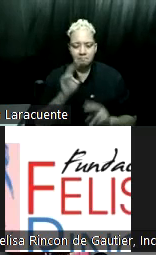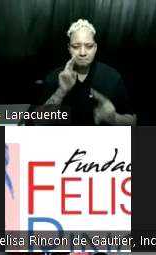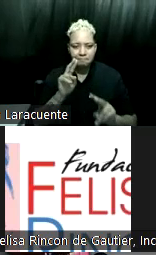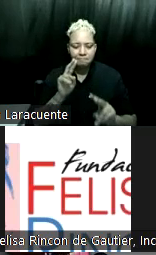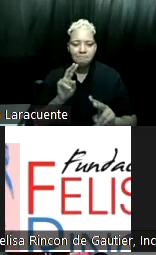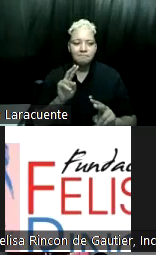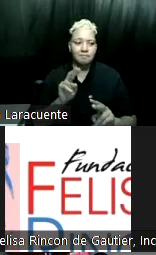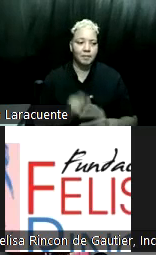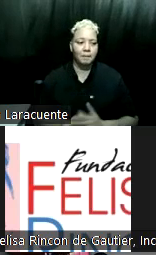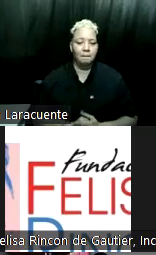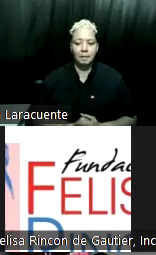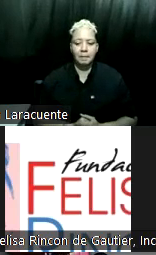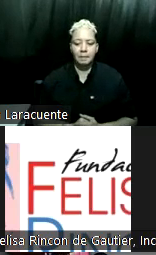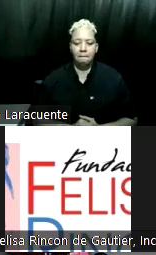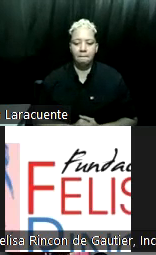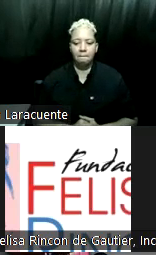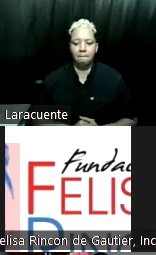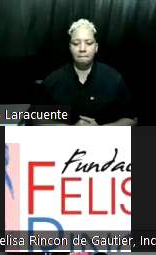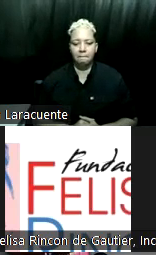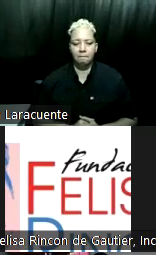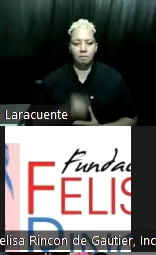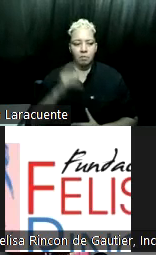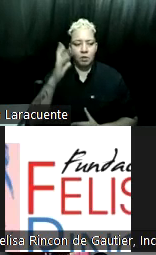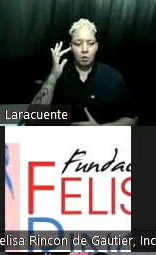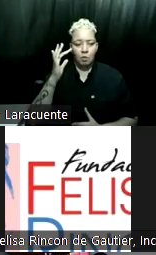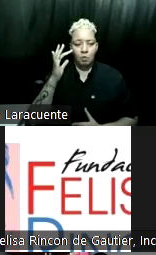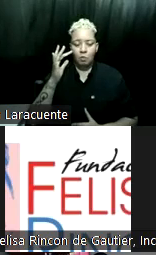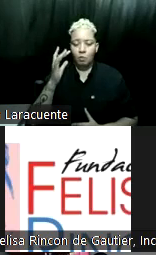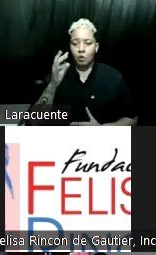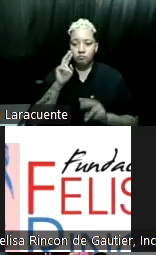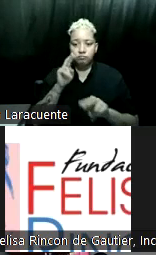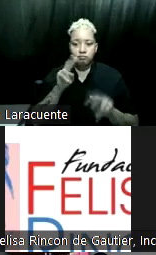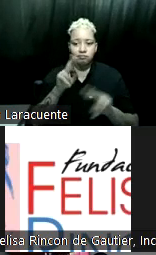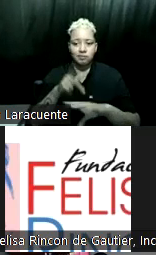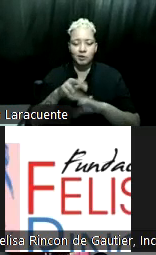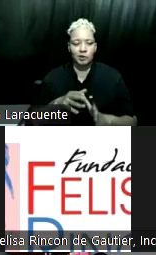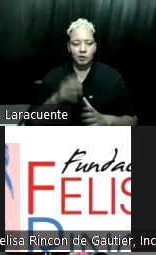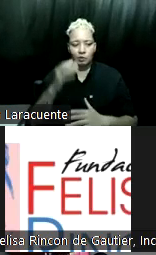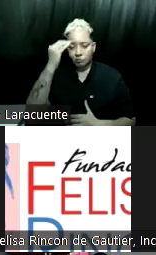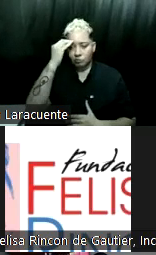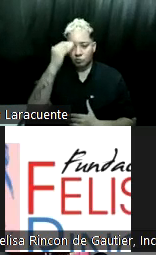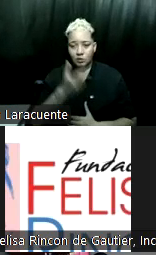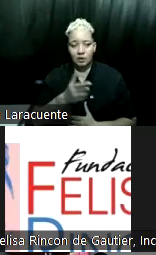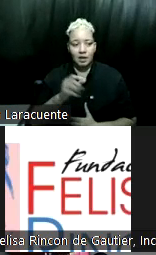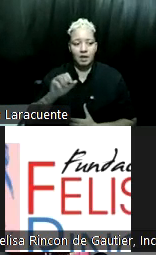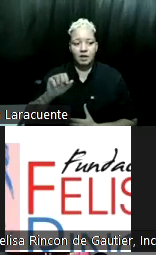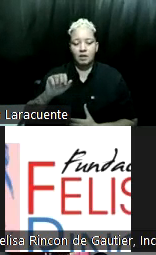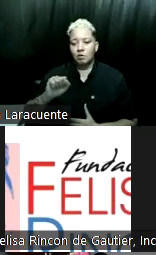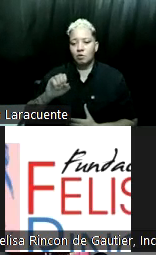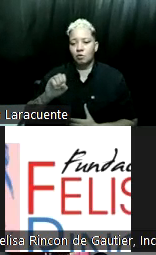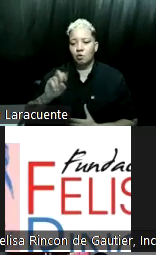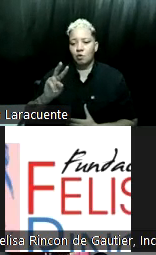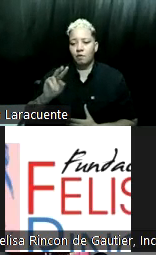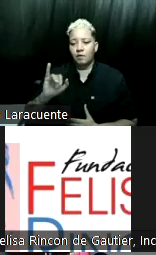atención porque la afición puertorriqueña conoce a ese soviético a mano